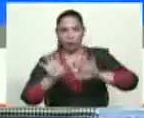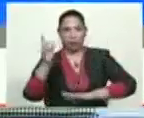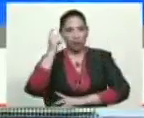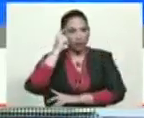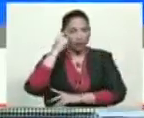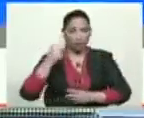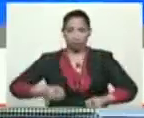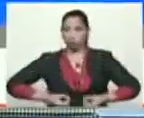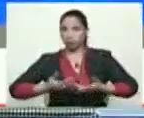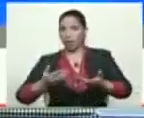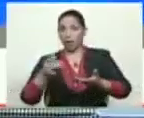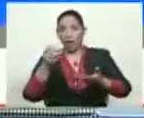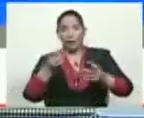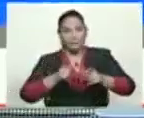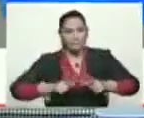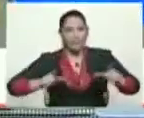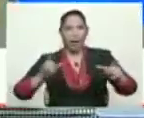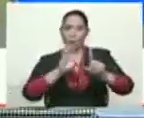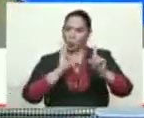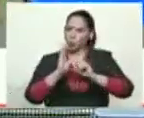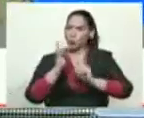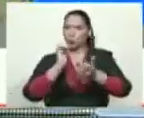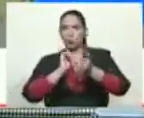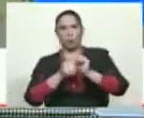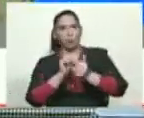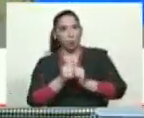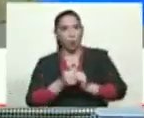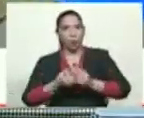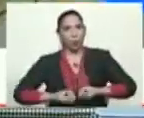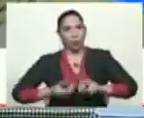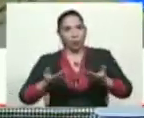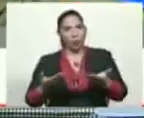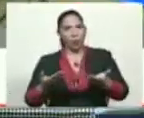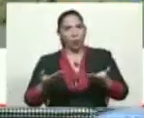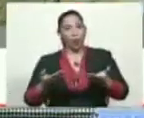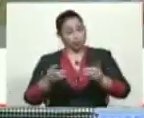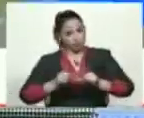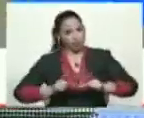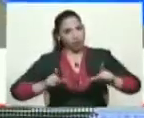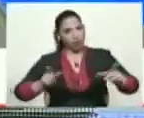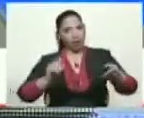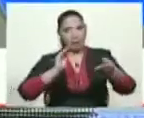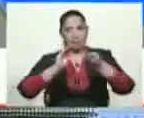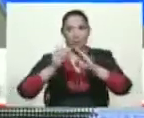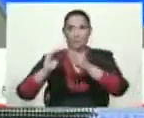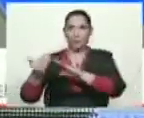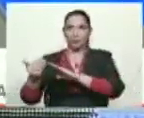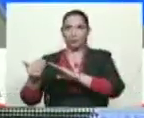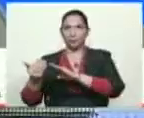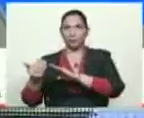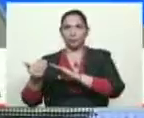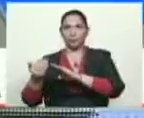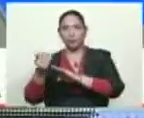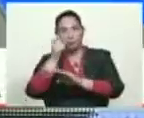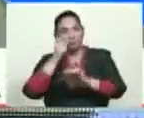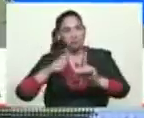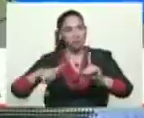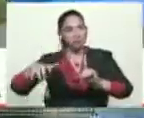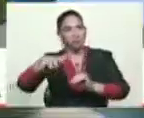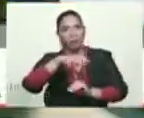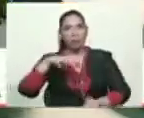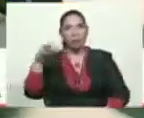entregarle este espacio de cultura de deporte este espacio comunitario al pueblo de